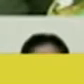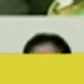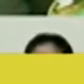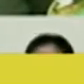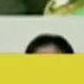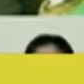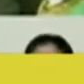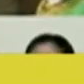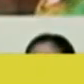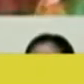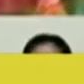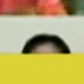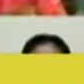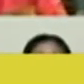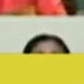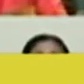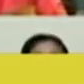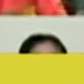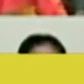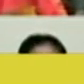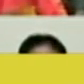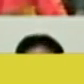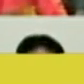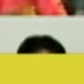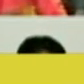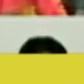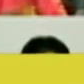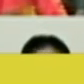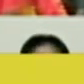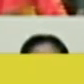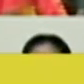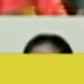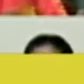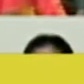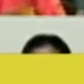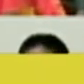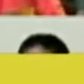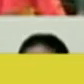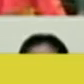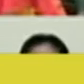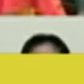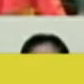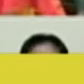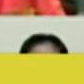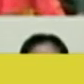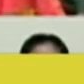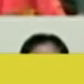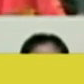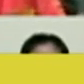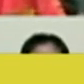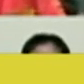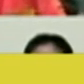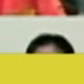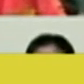lo hicimos y lo haremos de por vida con Bolívar, de abrazar